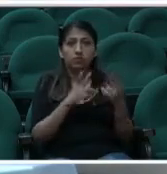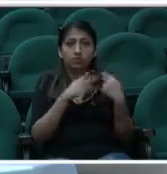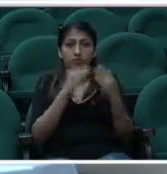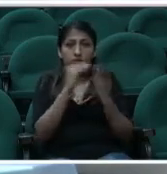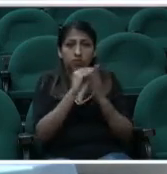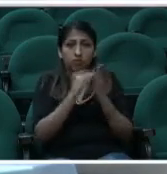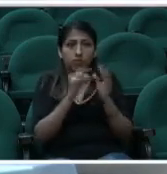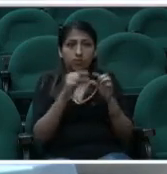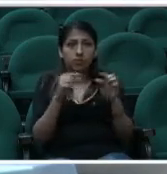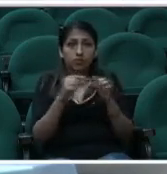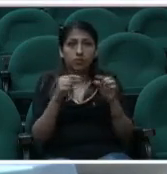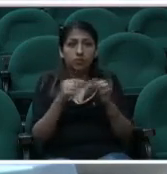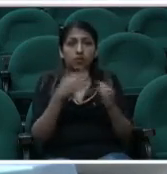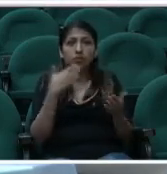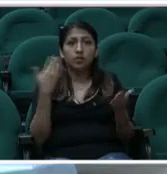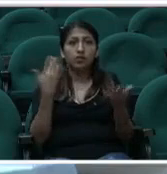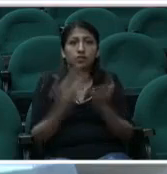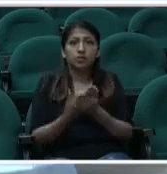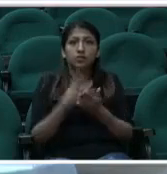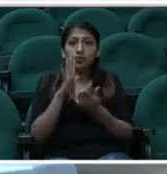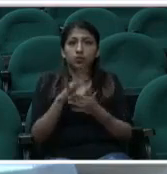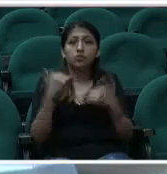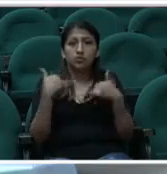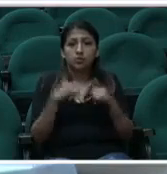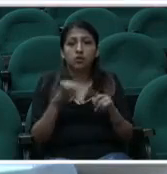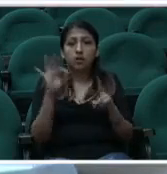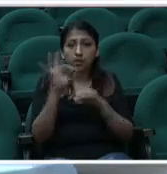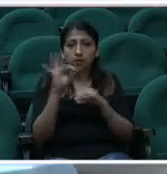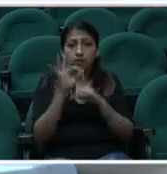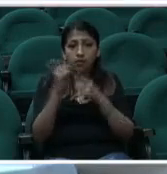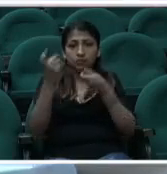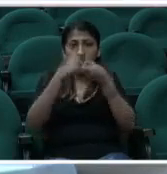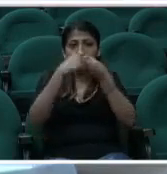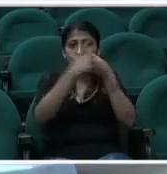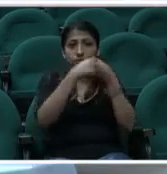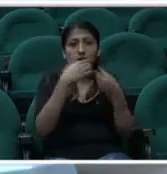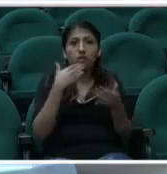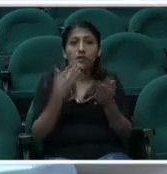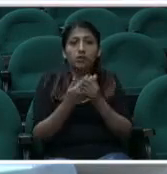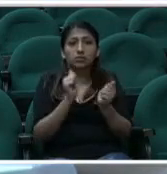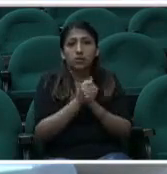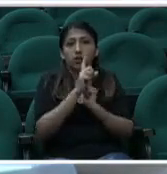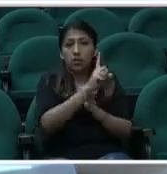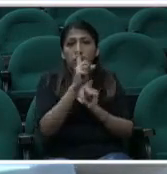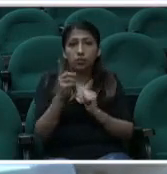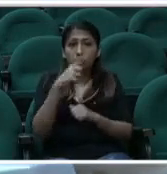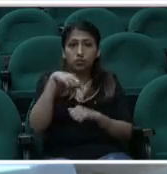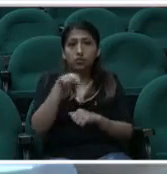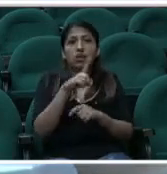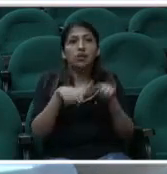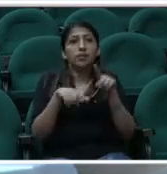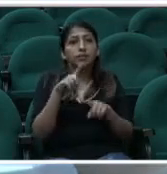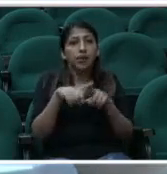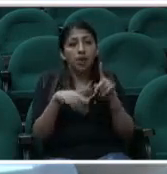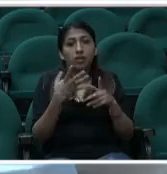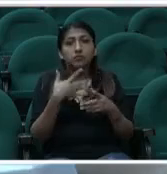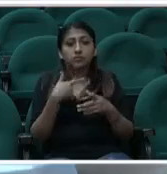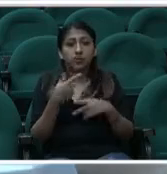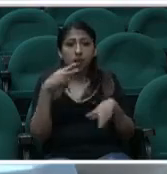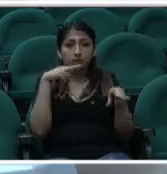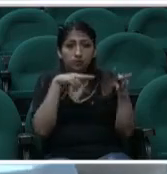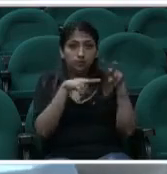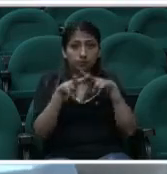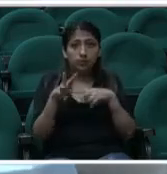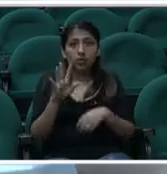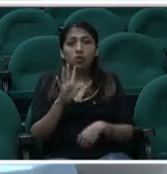papelitos mientras tanto agradecemos a quienes nos siguen a través de las redes sociales gracias a cada uno de ustedes amigas y amigos que están en